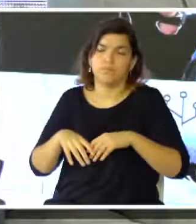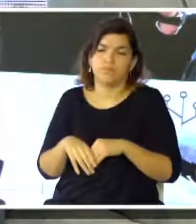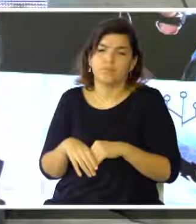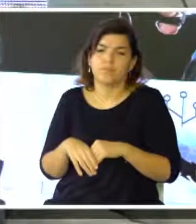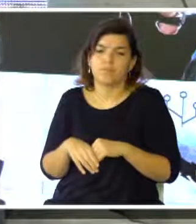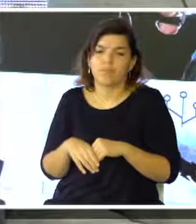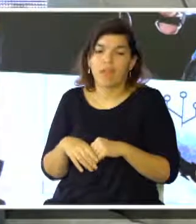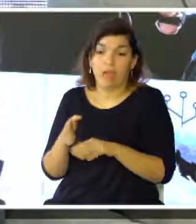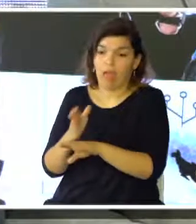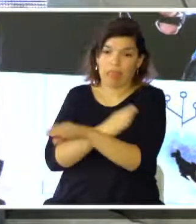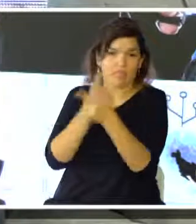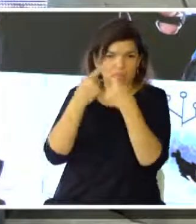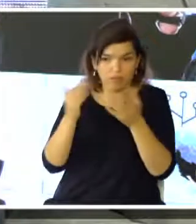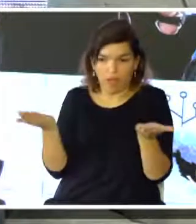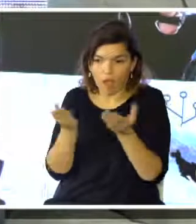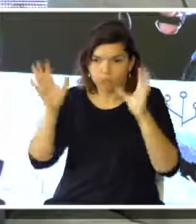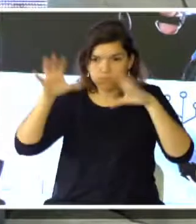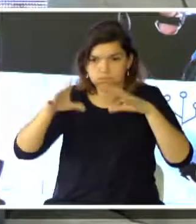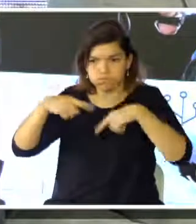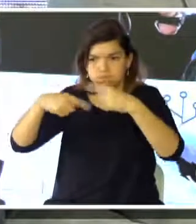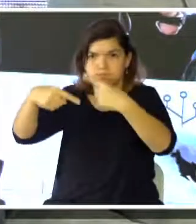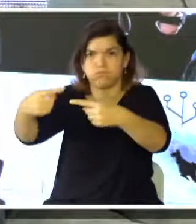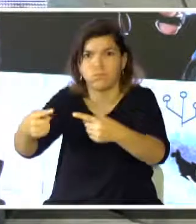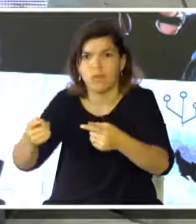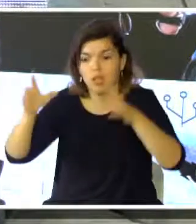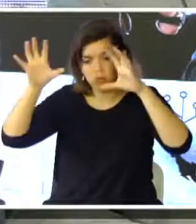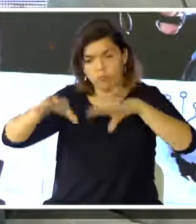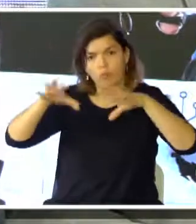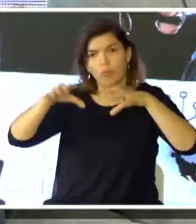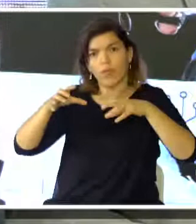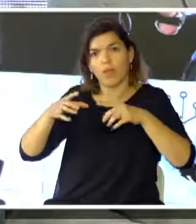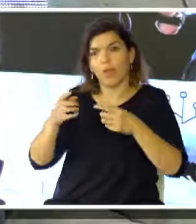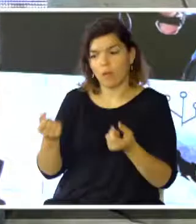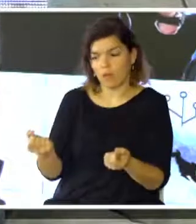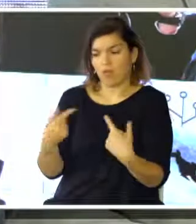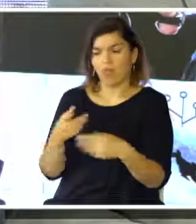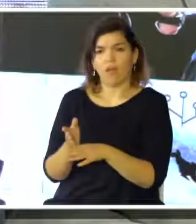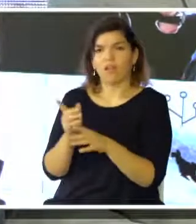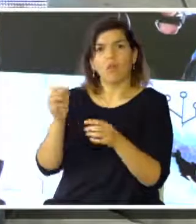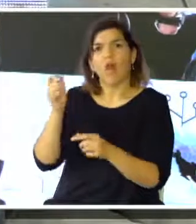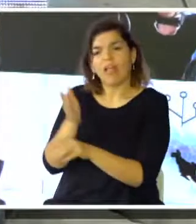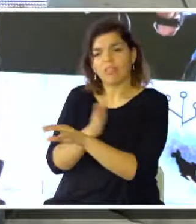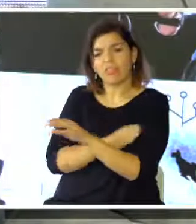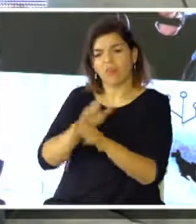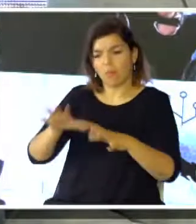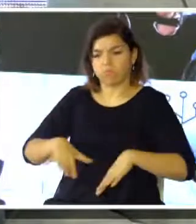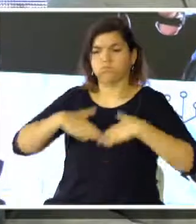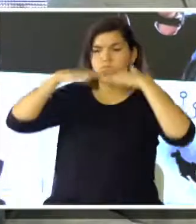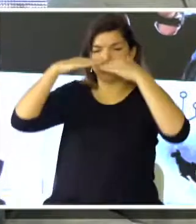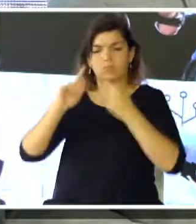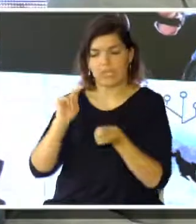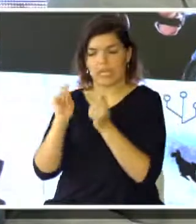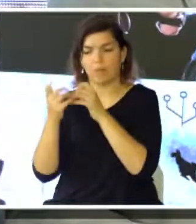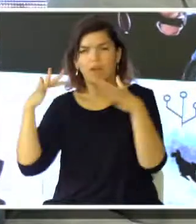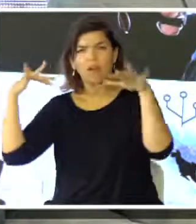mucho más fuerte permanentemente por esa lluvia tan fuerte no hace como inundaciones desde hace varios años sino que el cambio climático